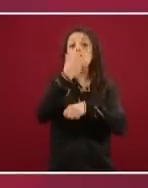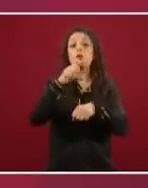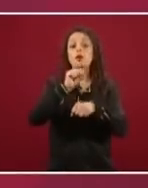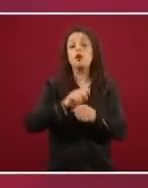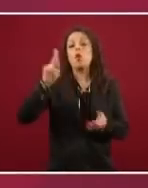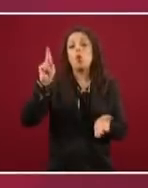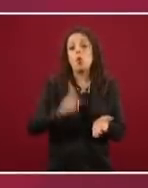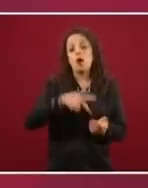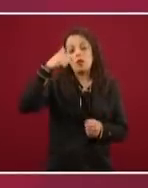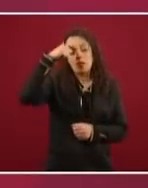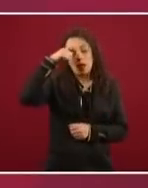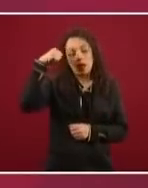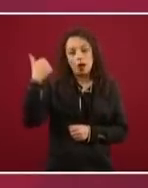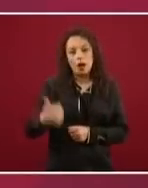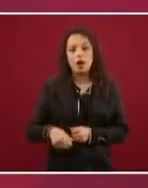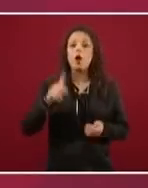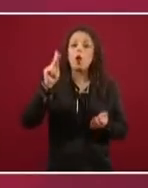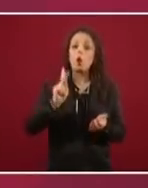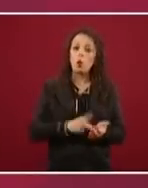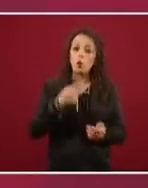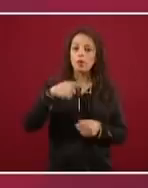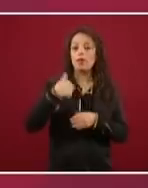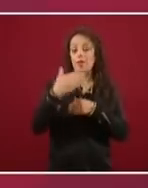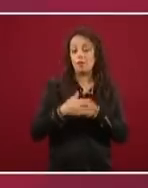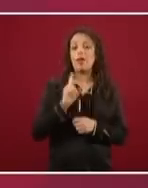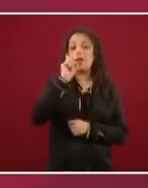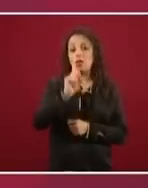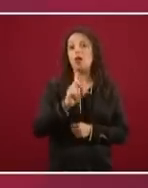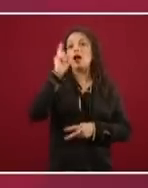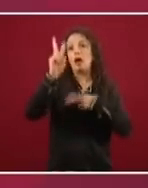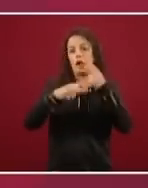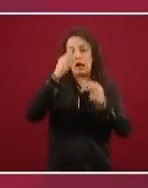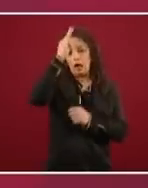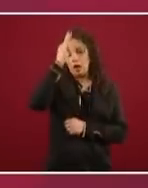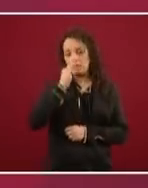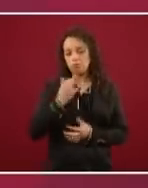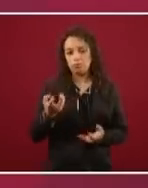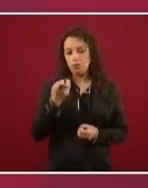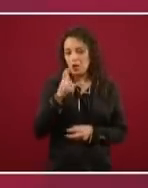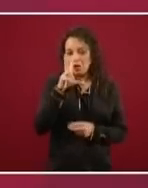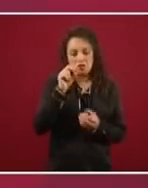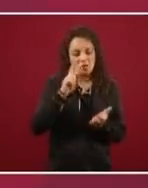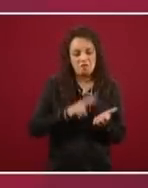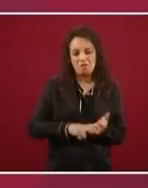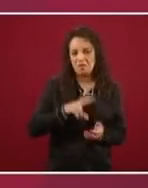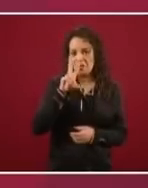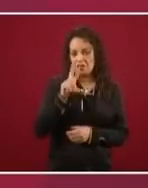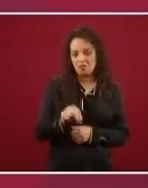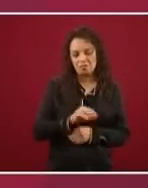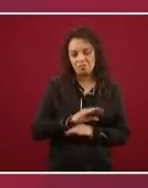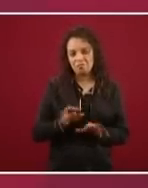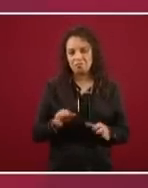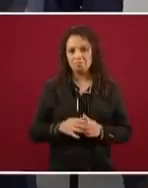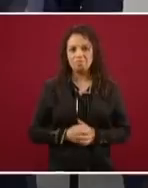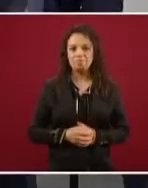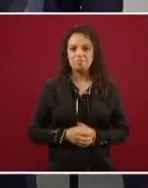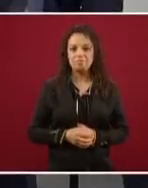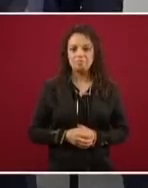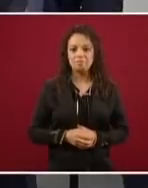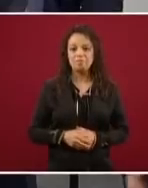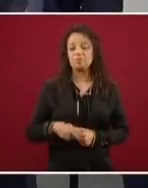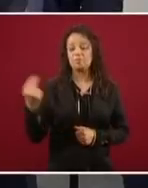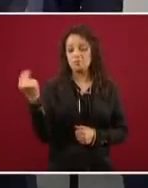volver el domingo a lo mismo eso no cuenta este tiene que haber amor al